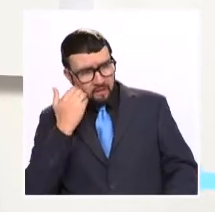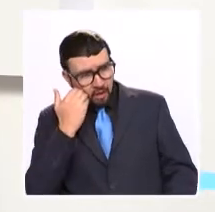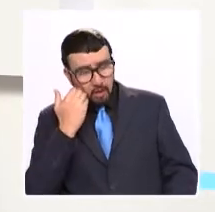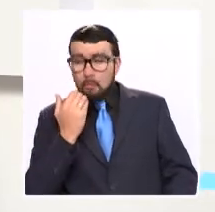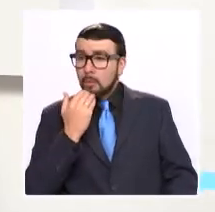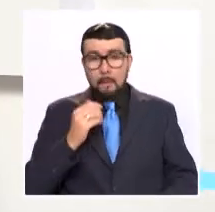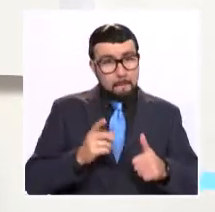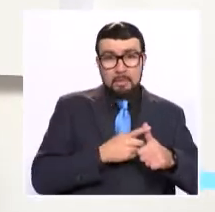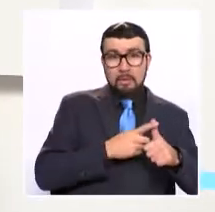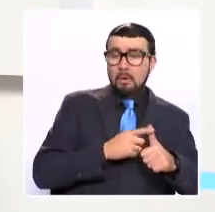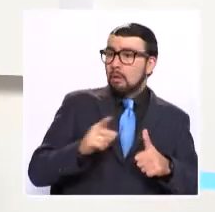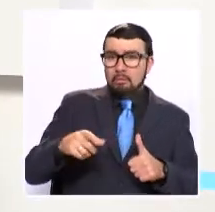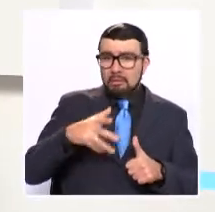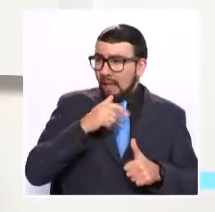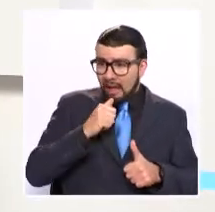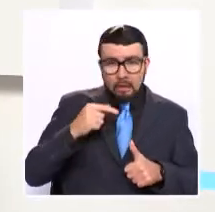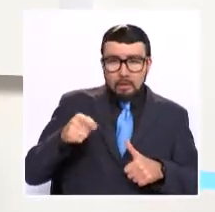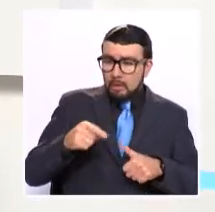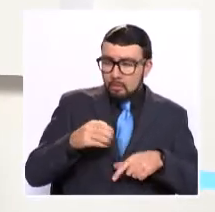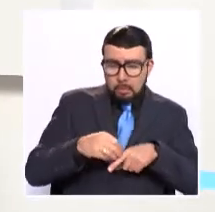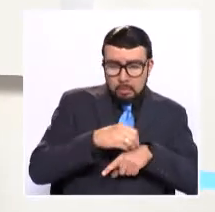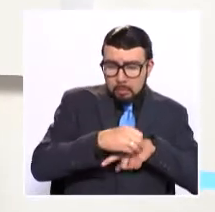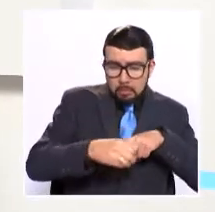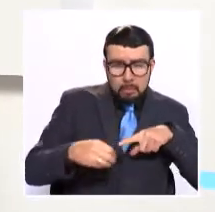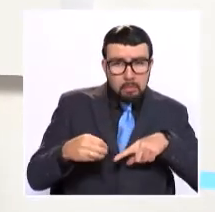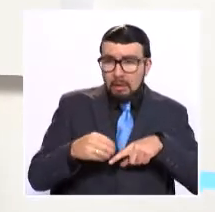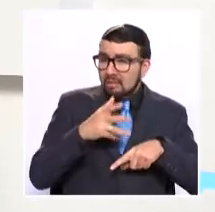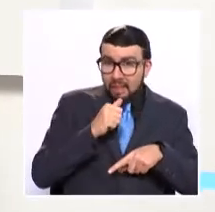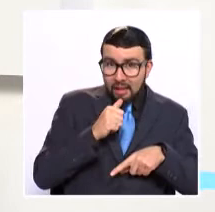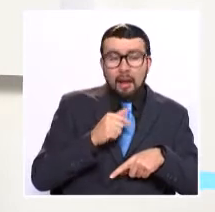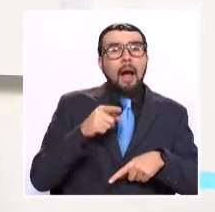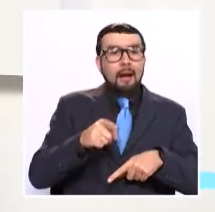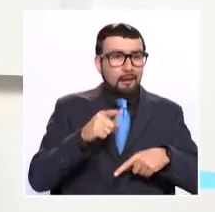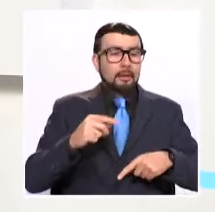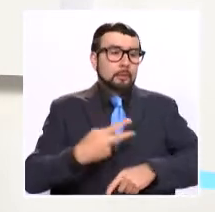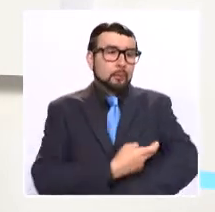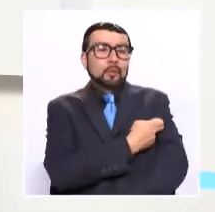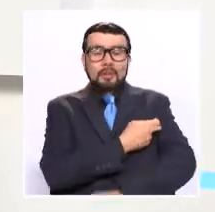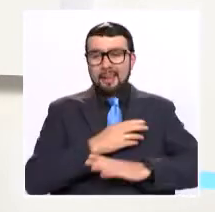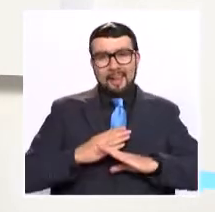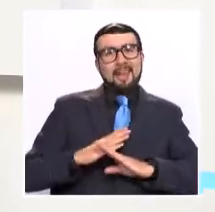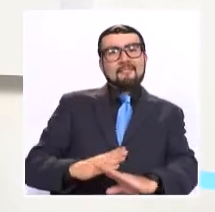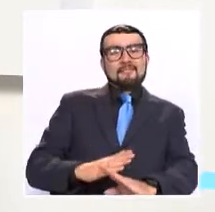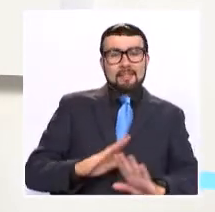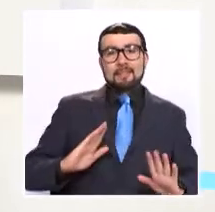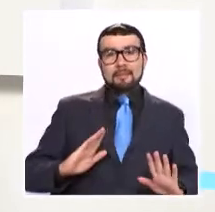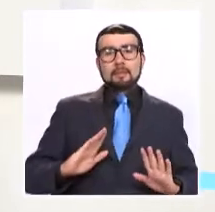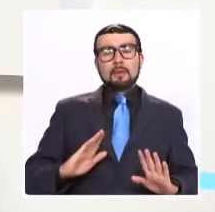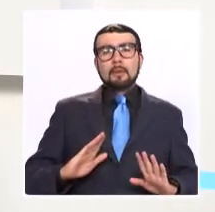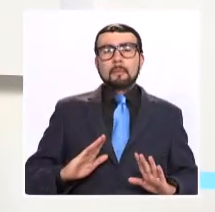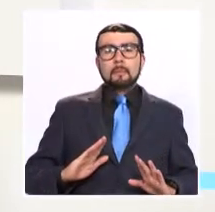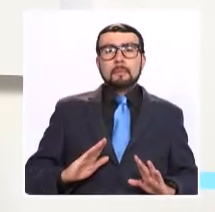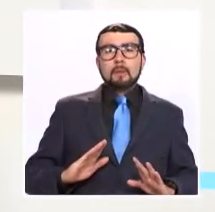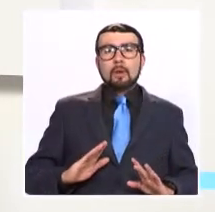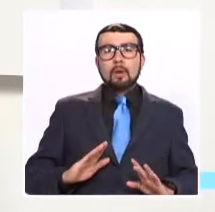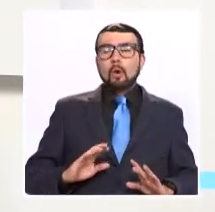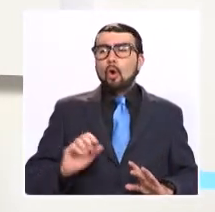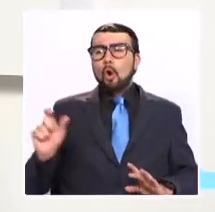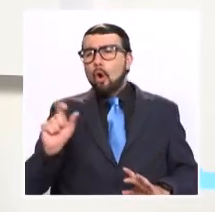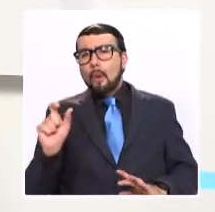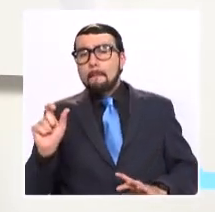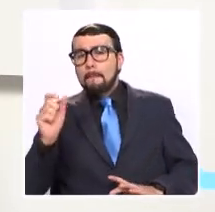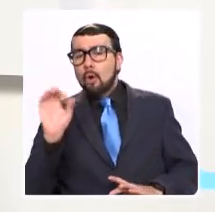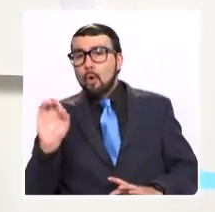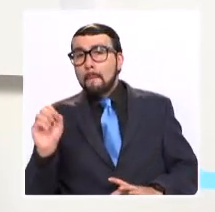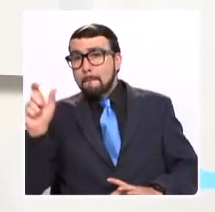zóster, pues es prevenir la aparición del herpes zóster y modular o disminuir la